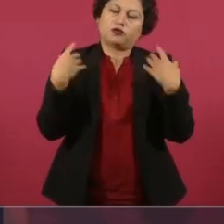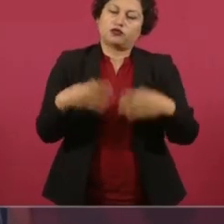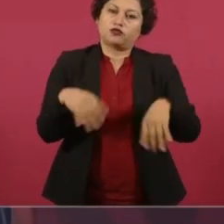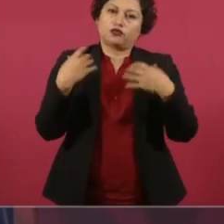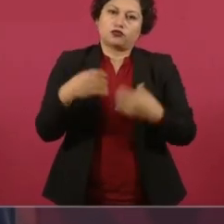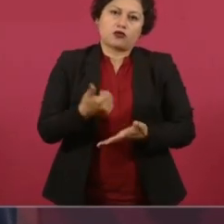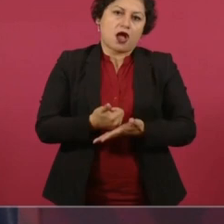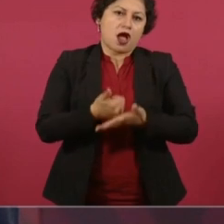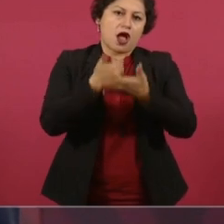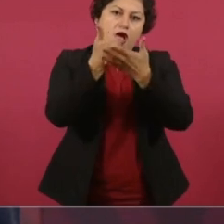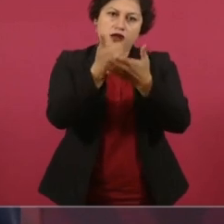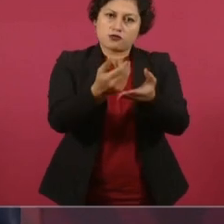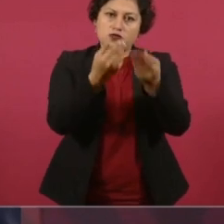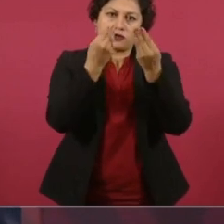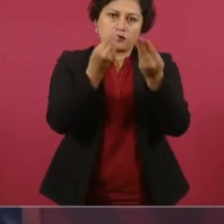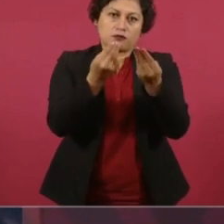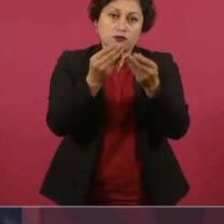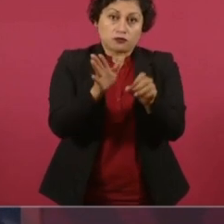porque